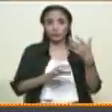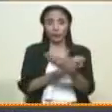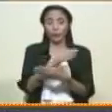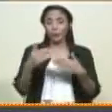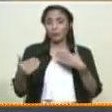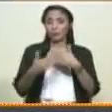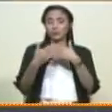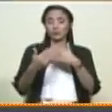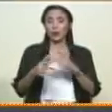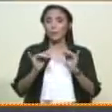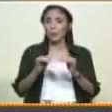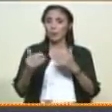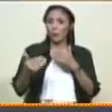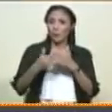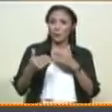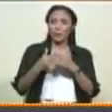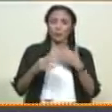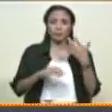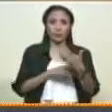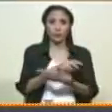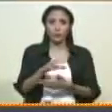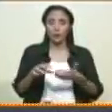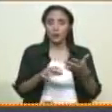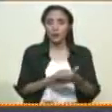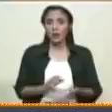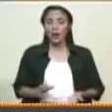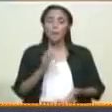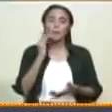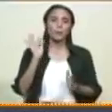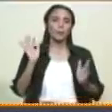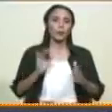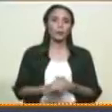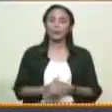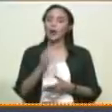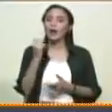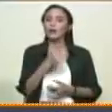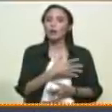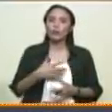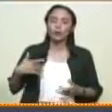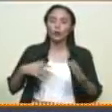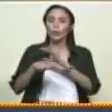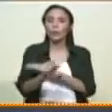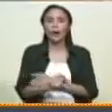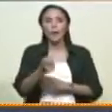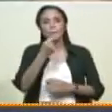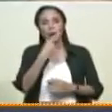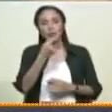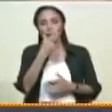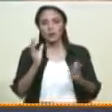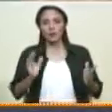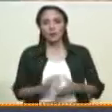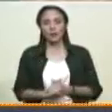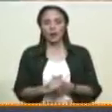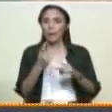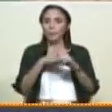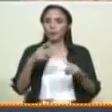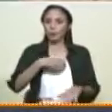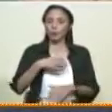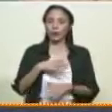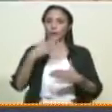país, trate de comprar en nombre de Venezuela medicinas en cualquier parte del mundo, a ver si las puede comprar.